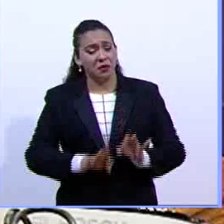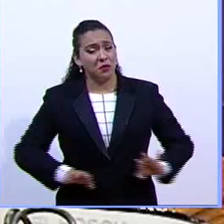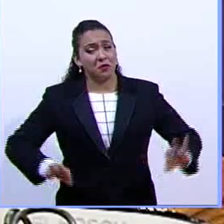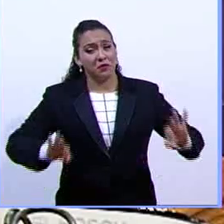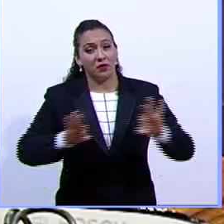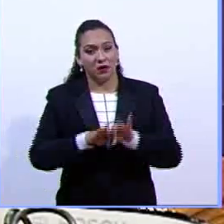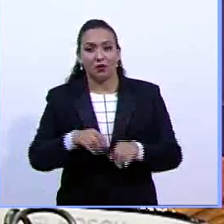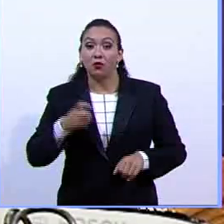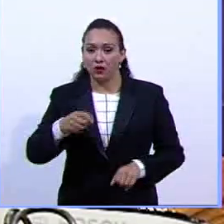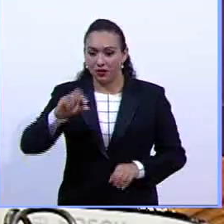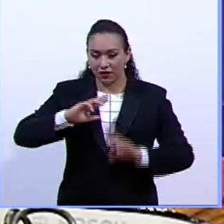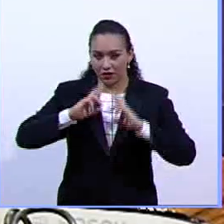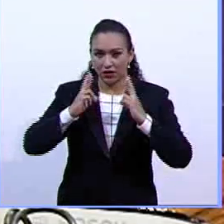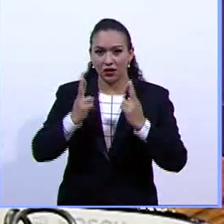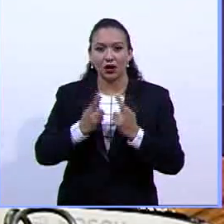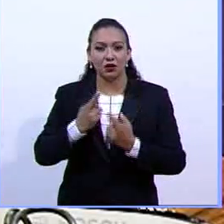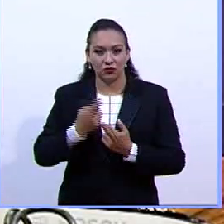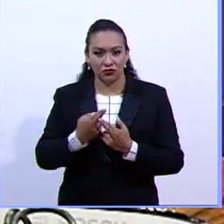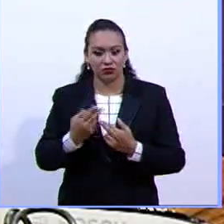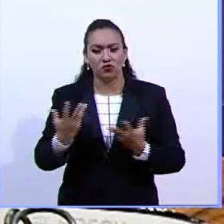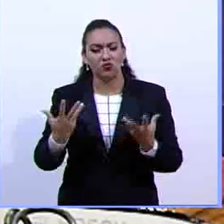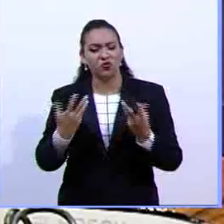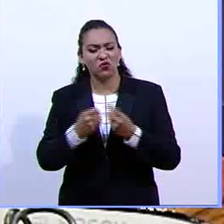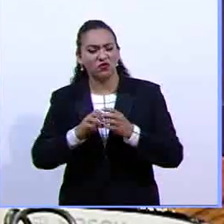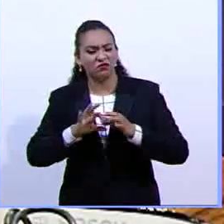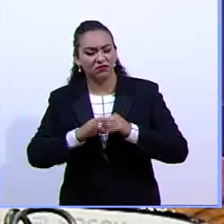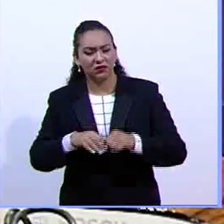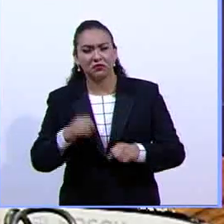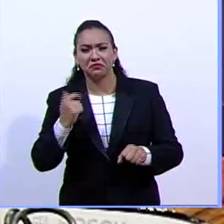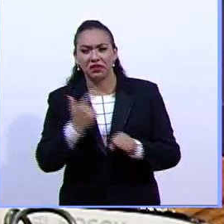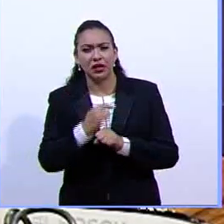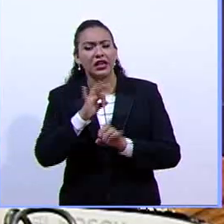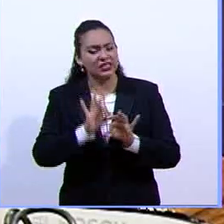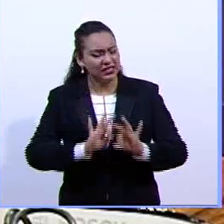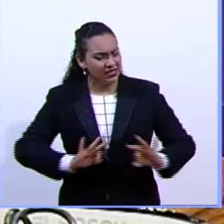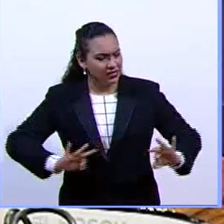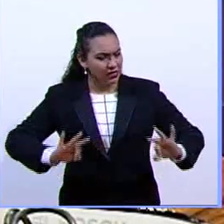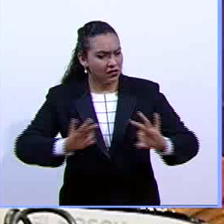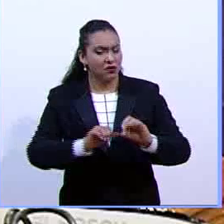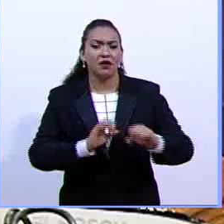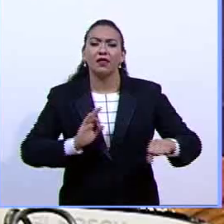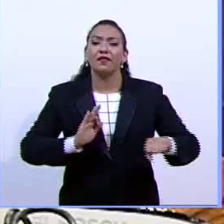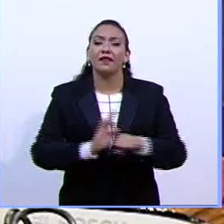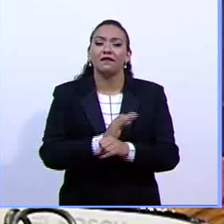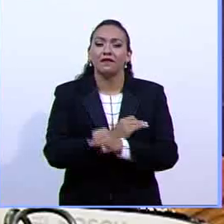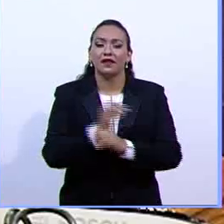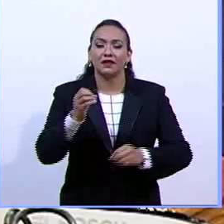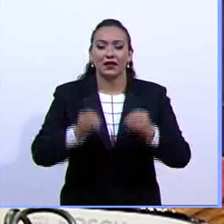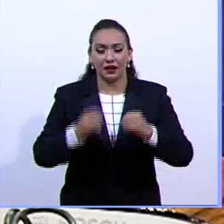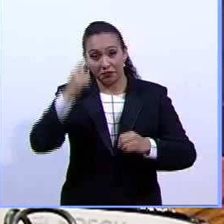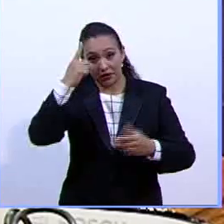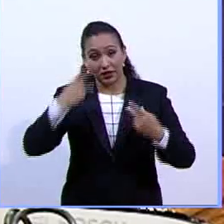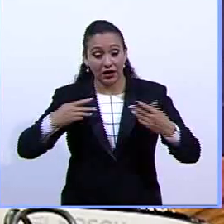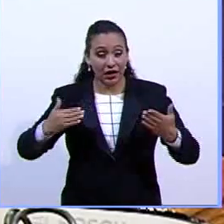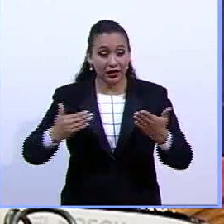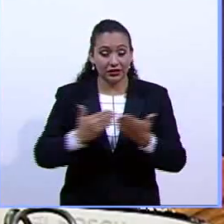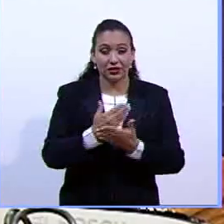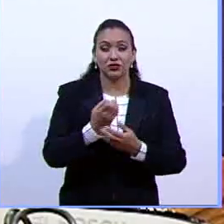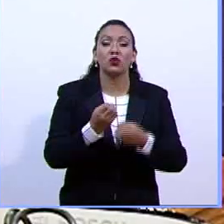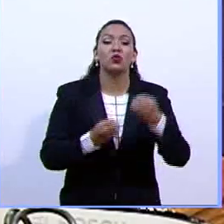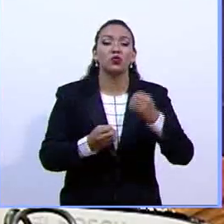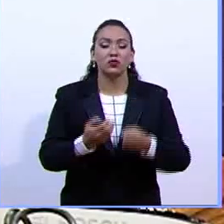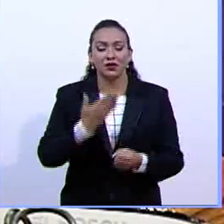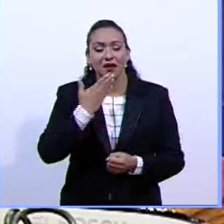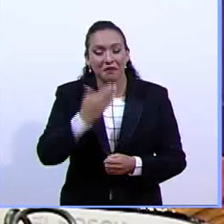Judicial Iberoamericana viene a reforzar los valores de defensa de la democracia, que requiere una justicia transparente, de